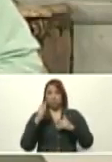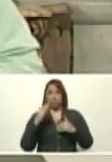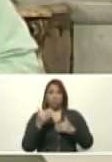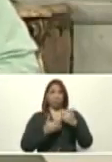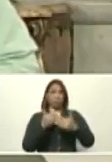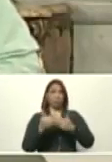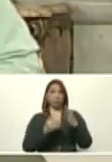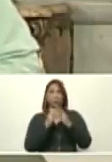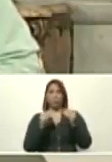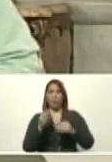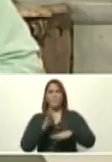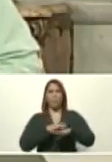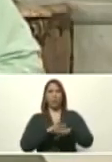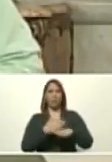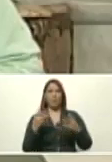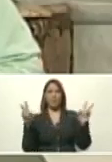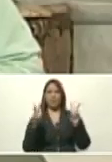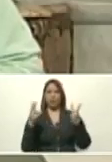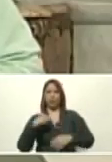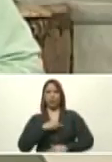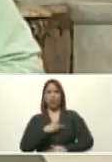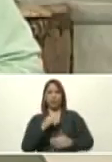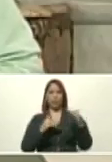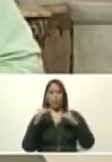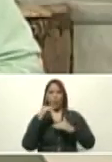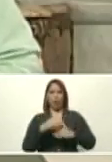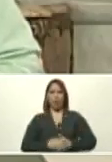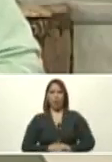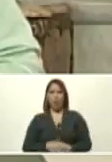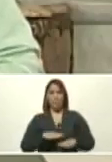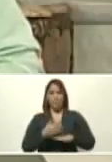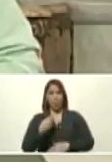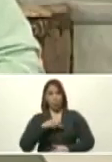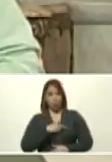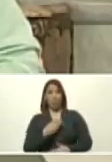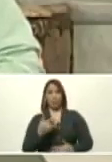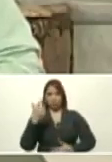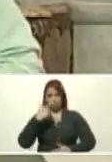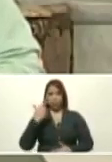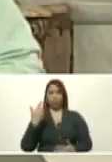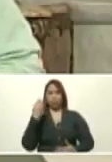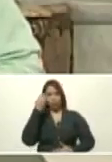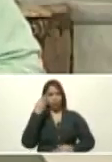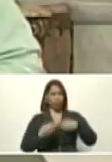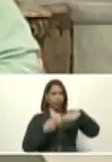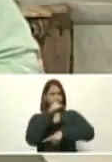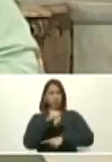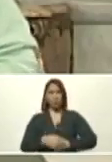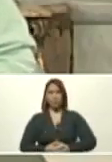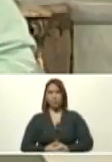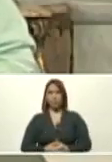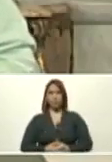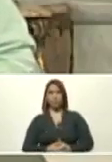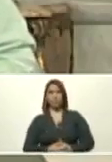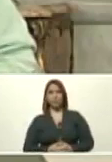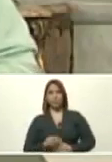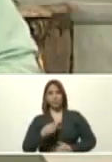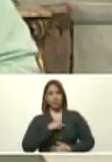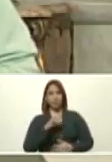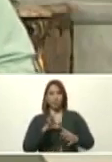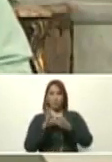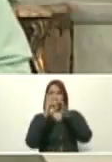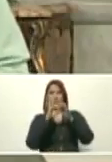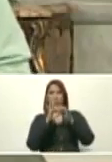qué hemos salido victoriosos? Por nuestra moral, por nuestras convicciones revolucionarias, por nuestra